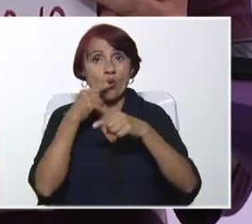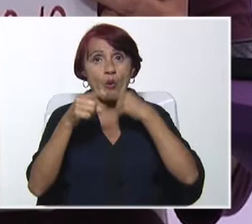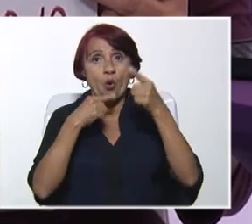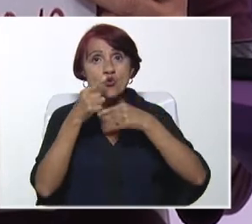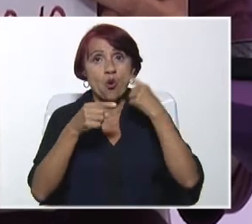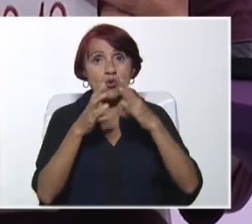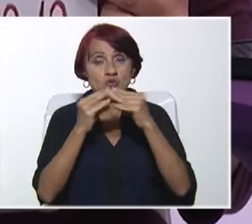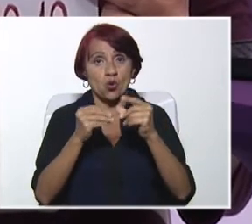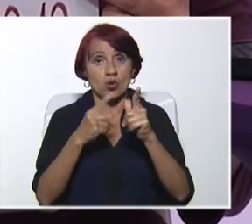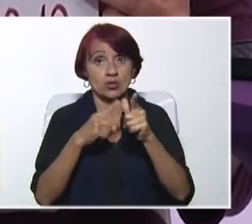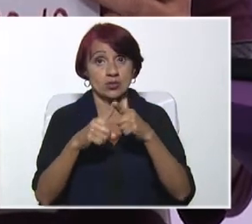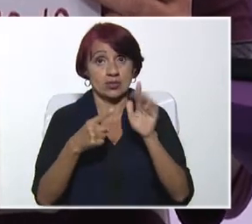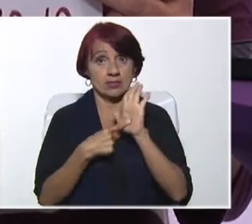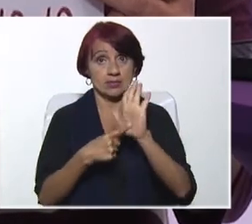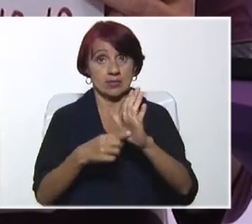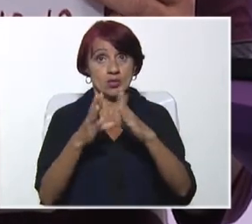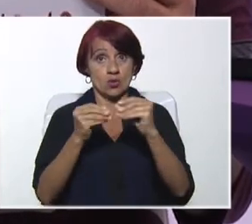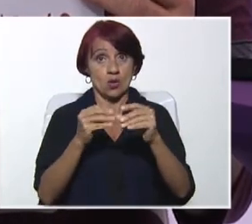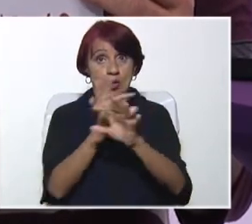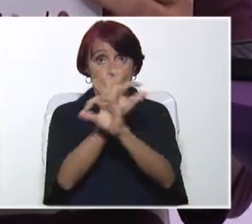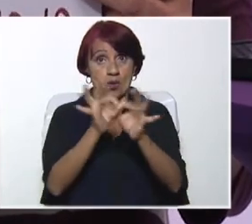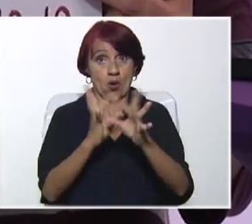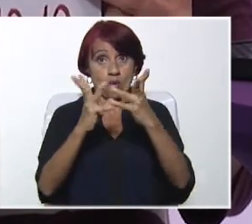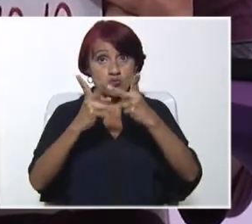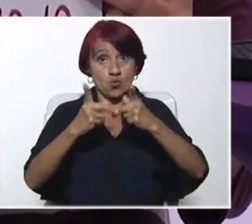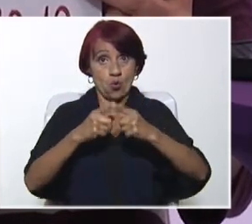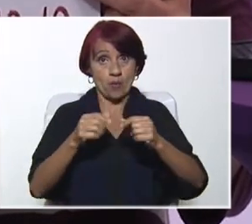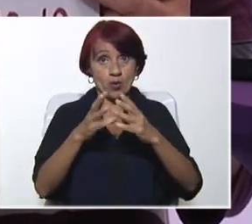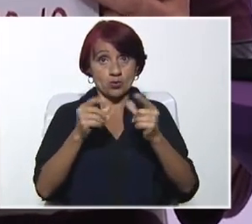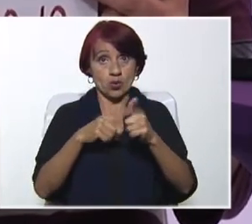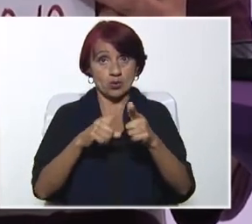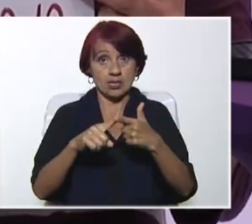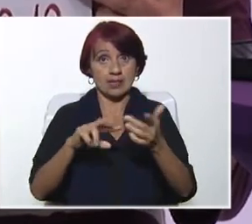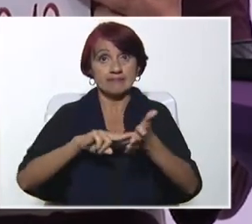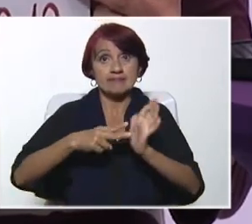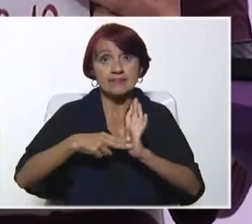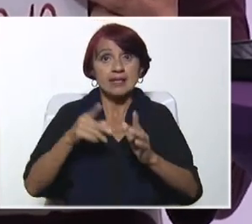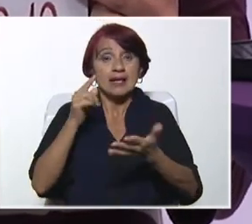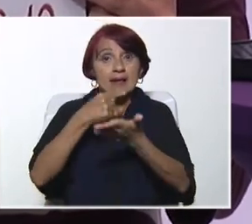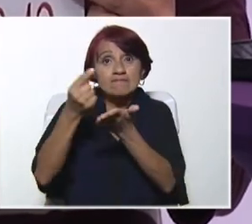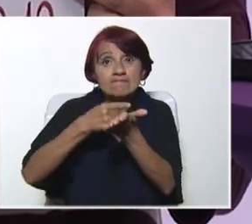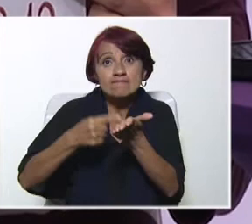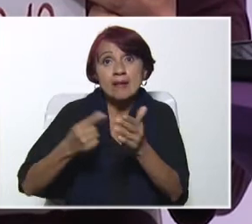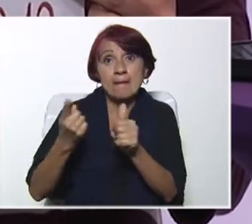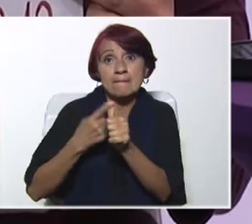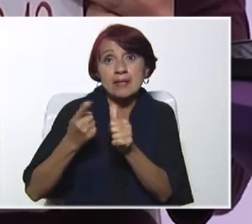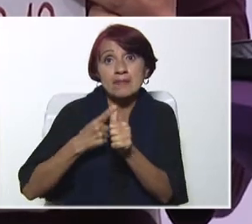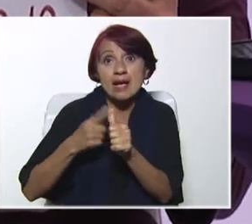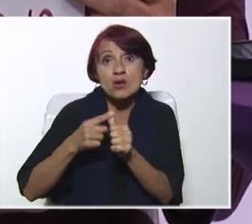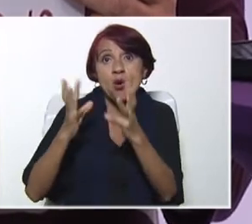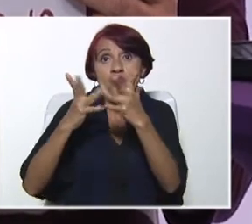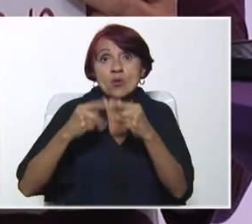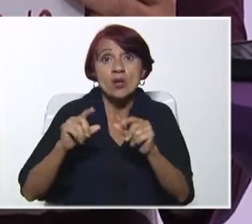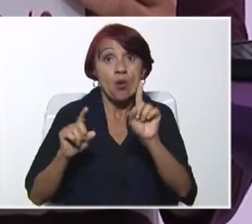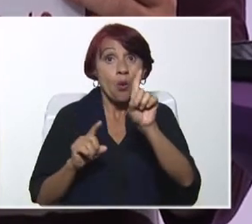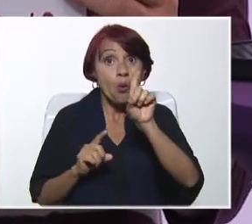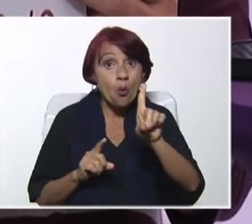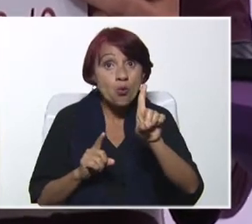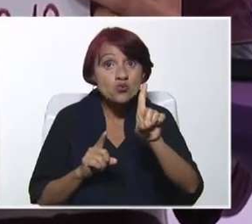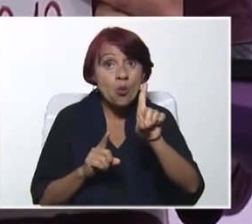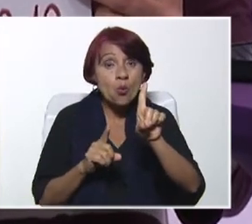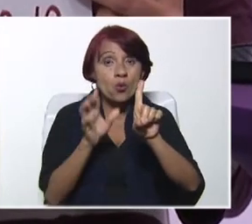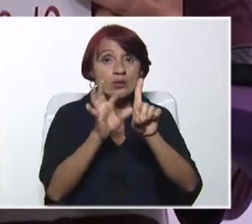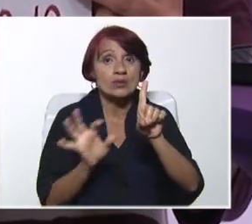a representar esa potencia en un número, nos referimos a que debemos escribir primero el número 1, que es la